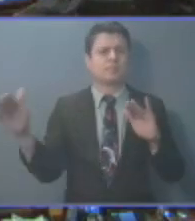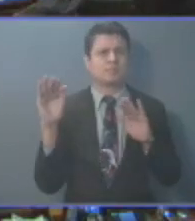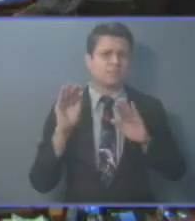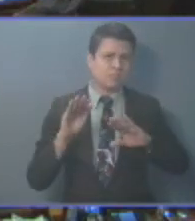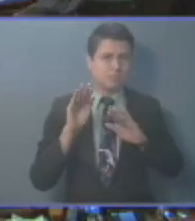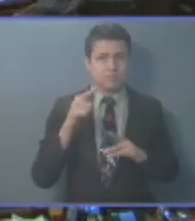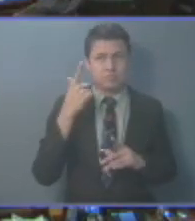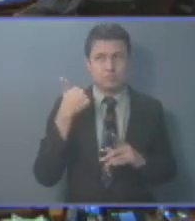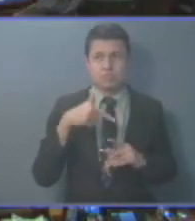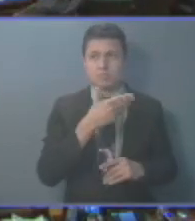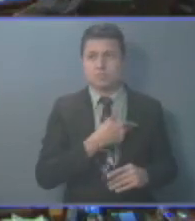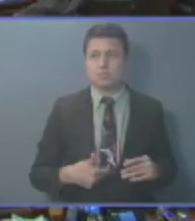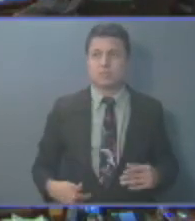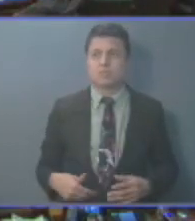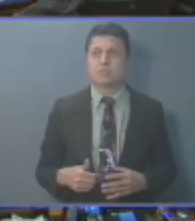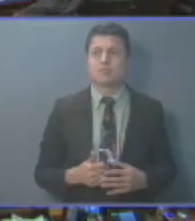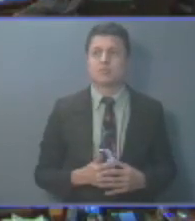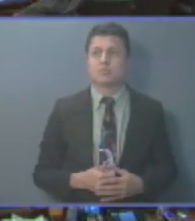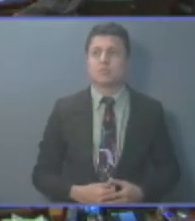Presidente,